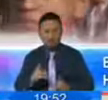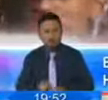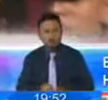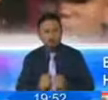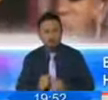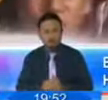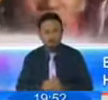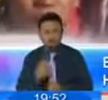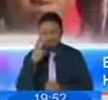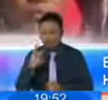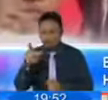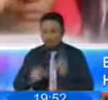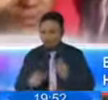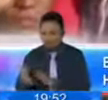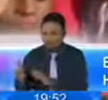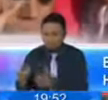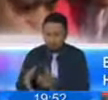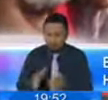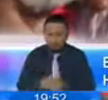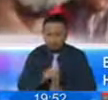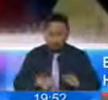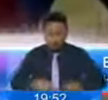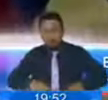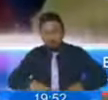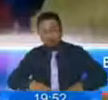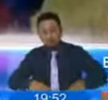al ver a decenas de personas agonizando.